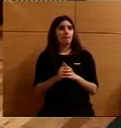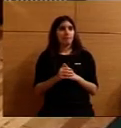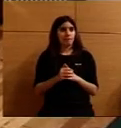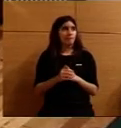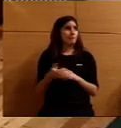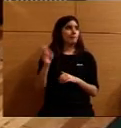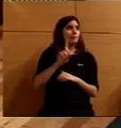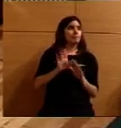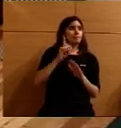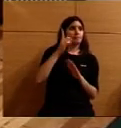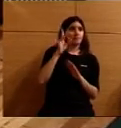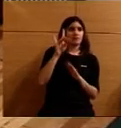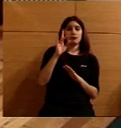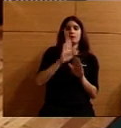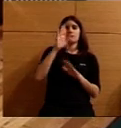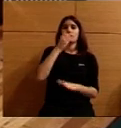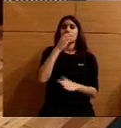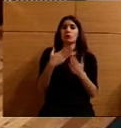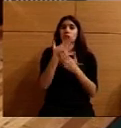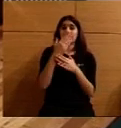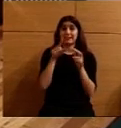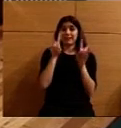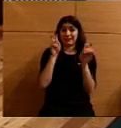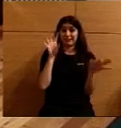Sí, buen día. Sobre este tema,